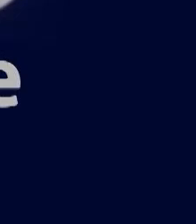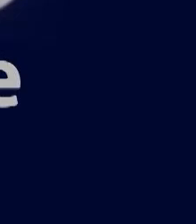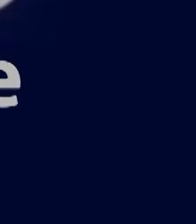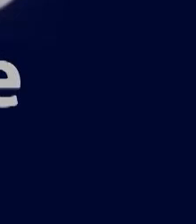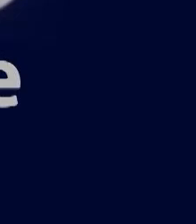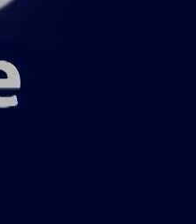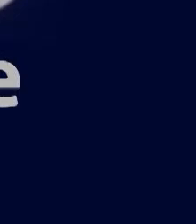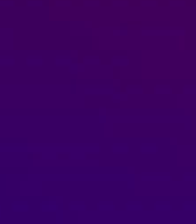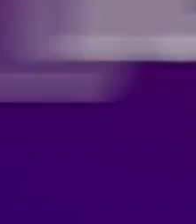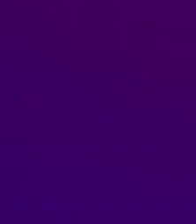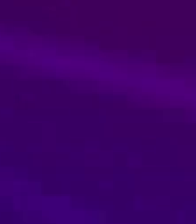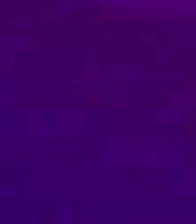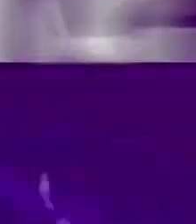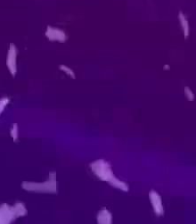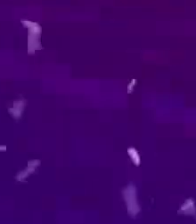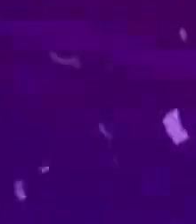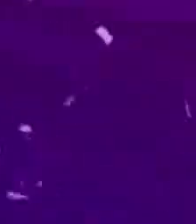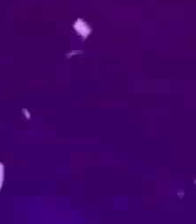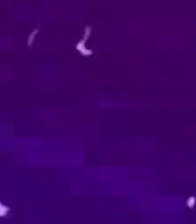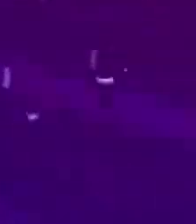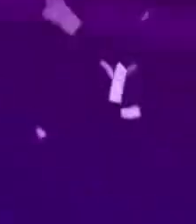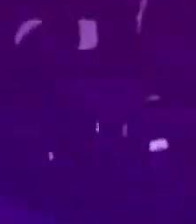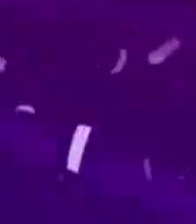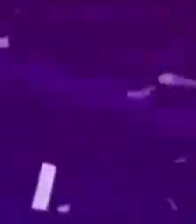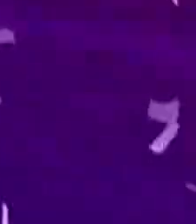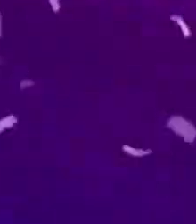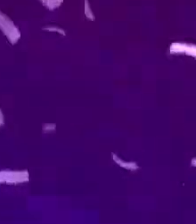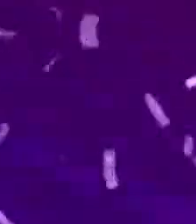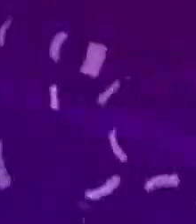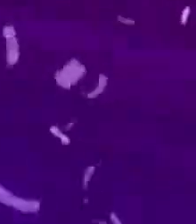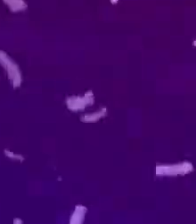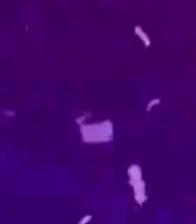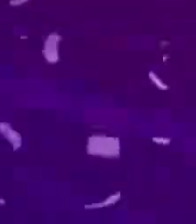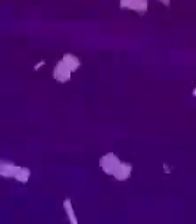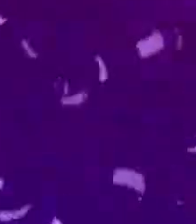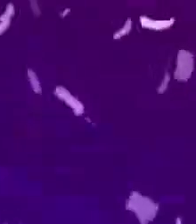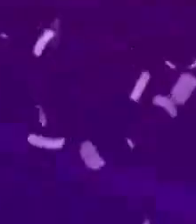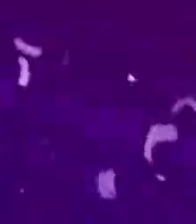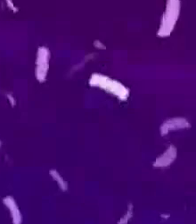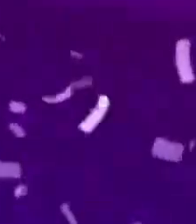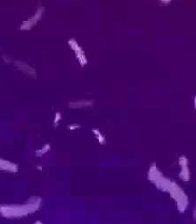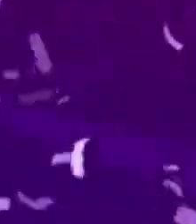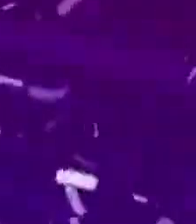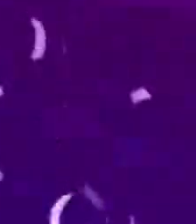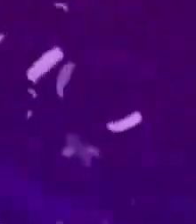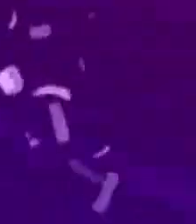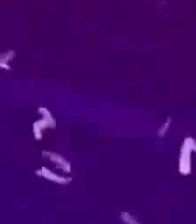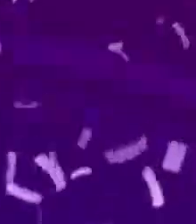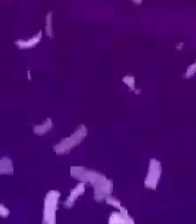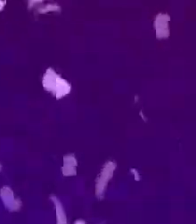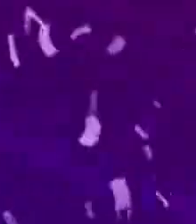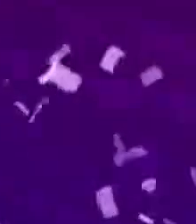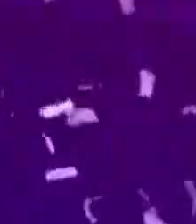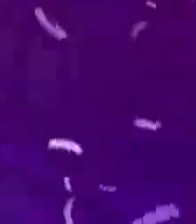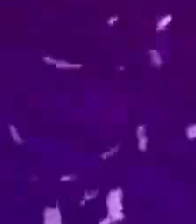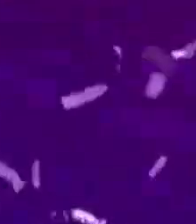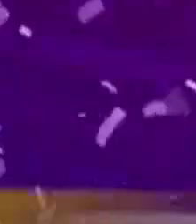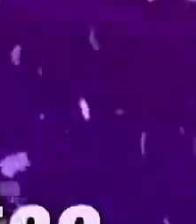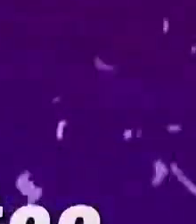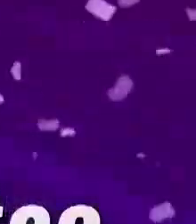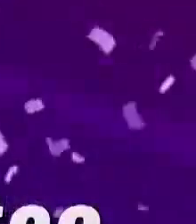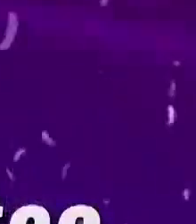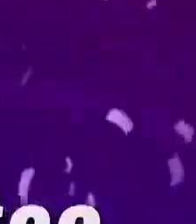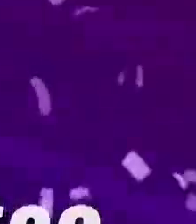profundamente. Juega y gana en la temporada de raspas de la Lotería de Medellín. Por primera vez tendremos